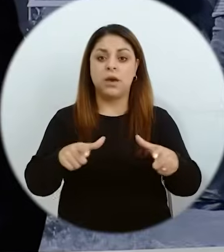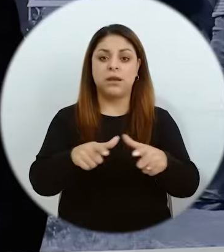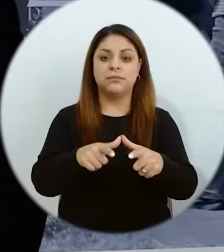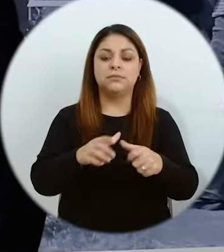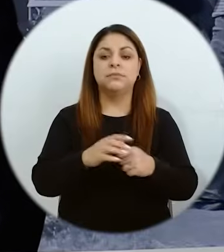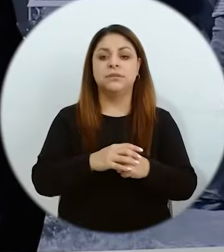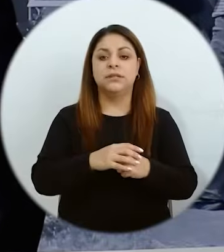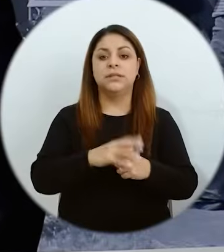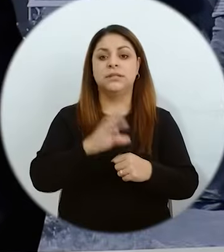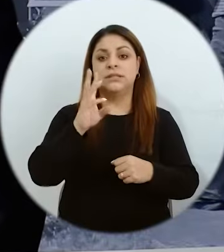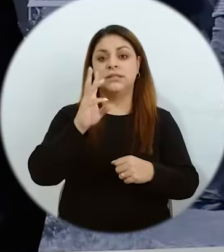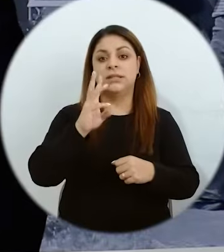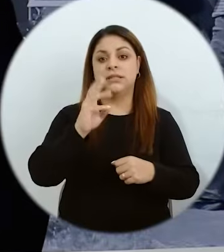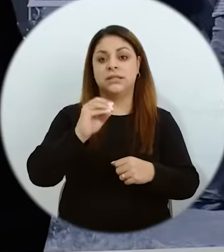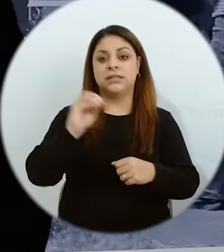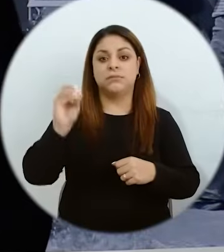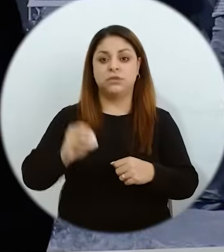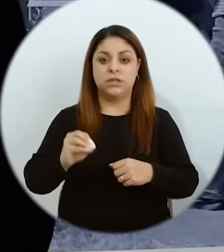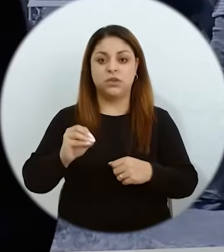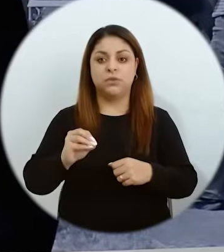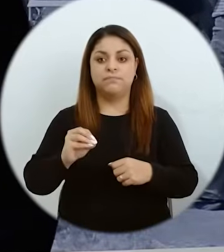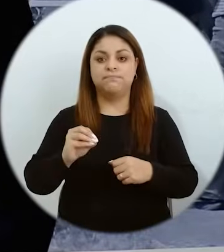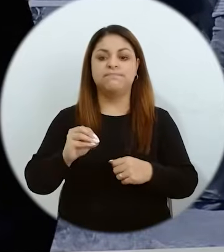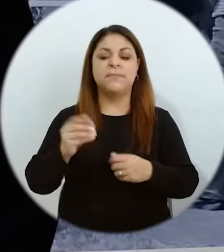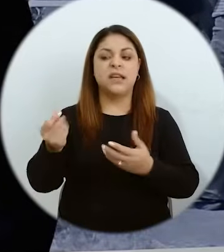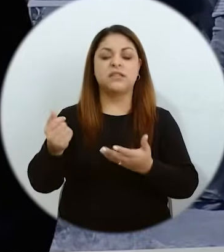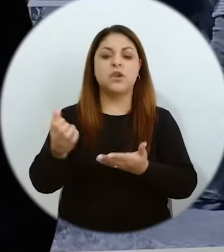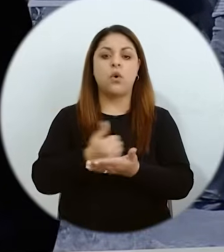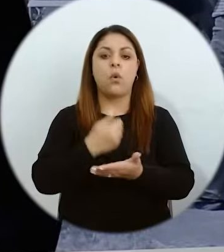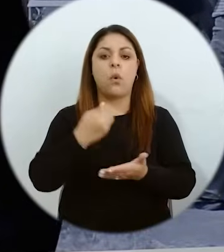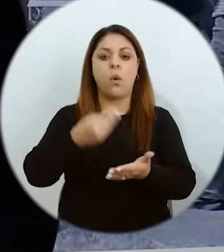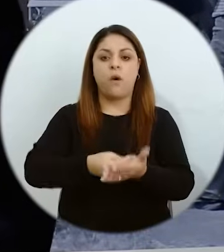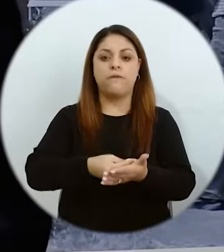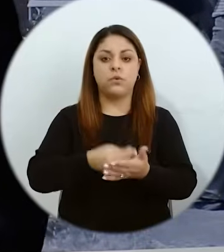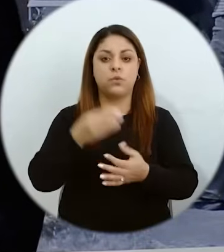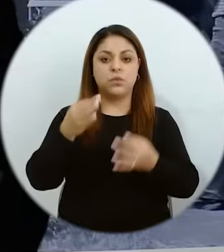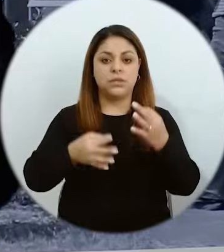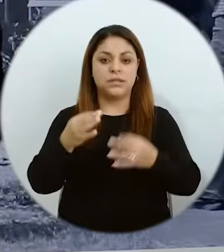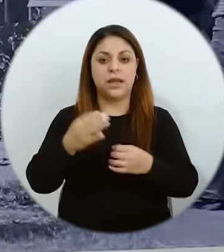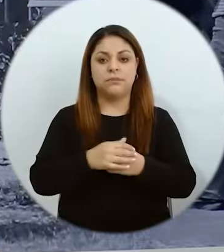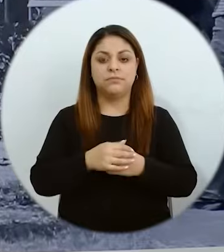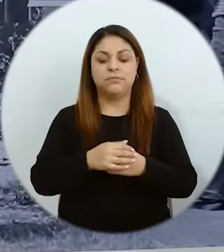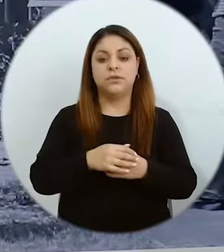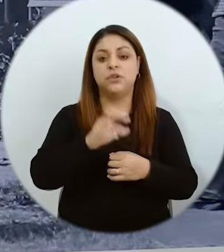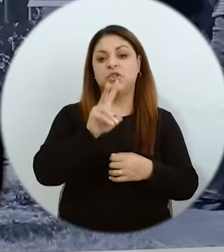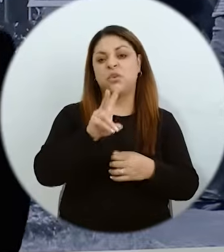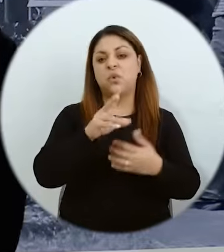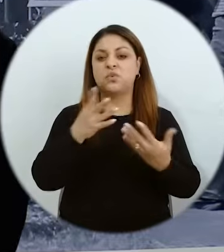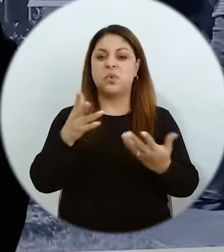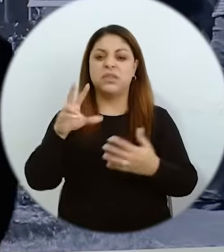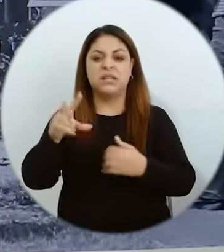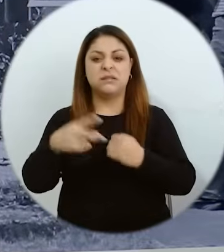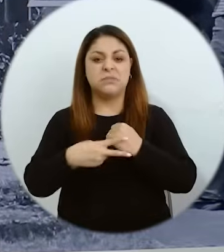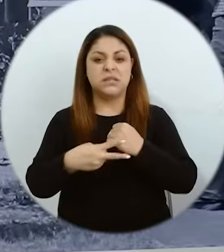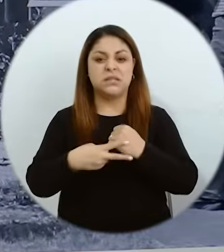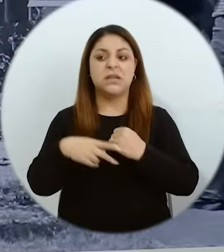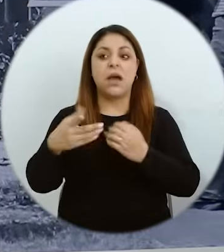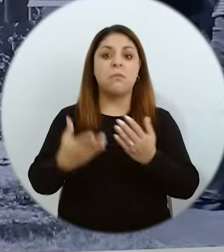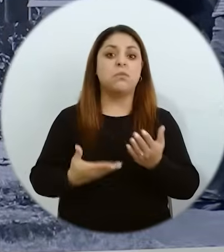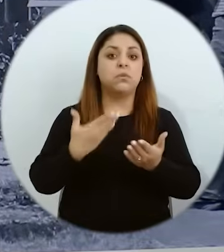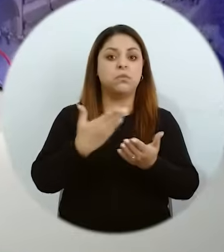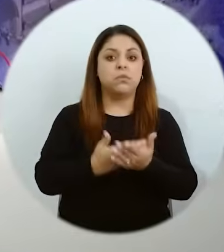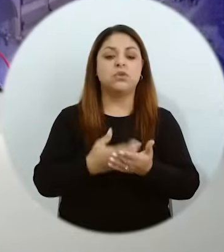el 60% de la mora viene del cobro judicial. El Poder Judicial 2 o 3 veces ha